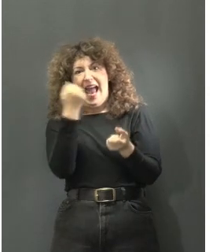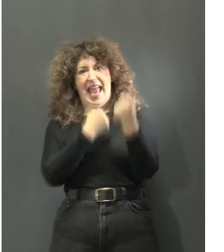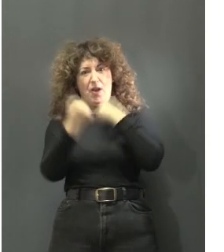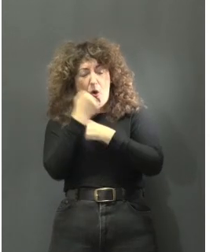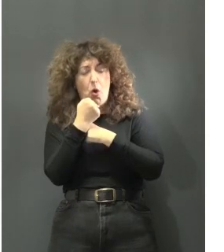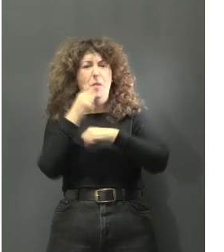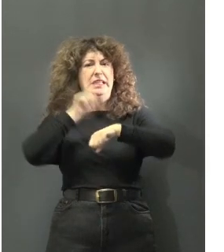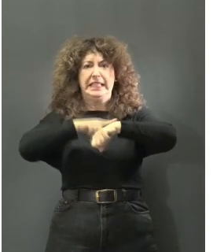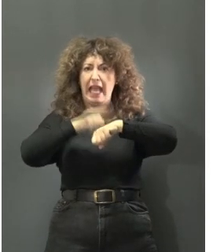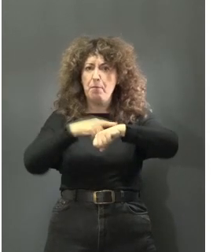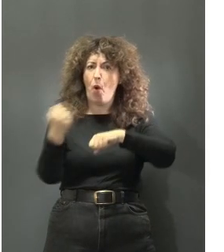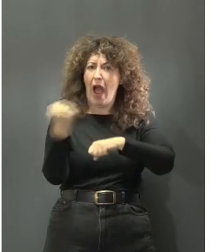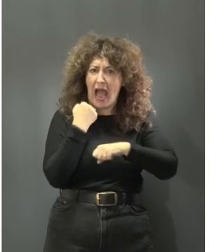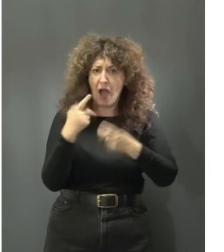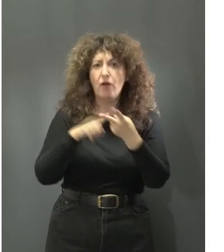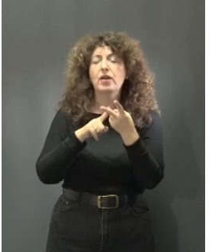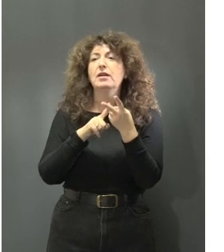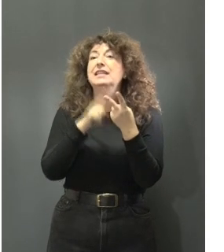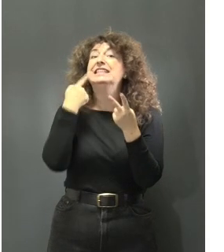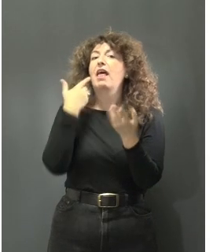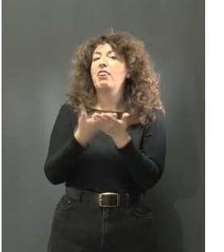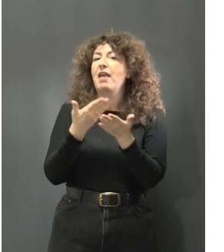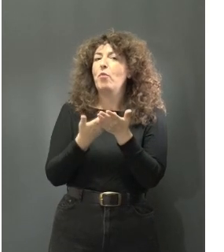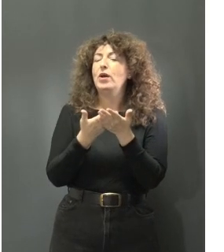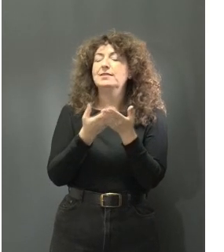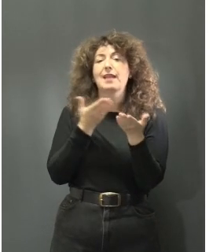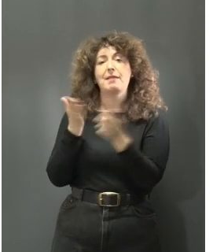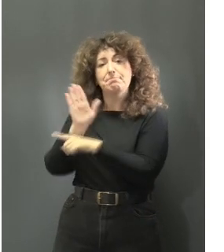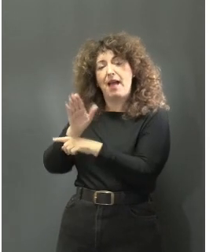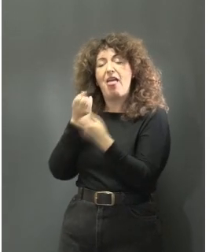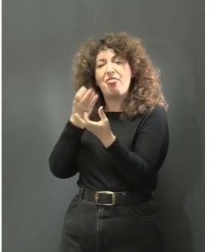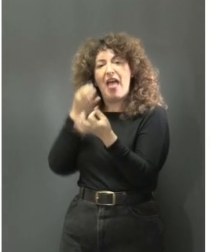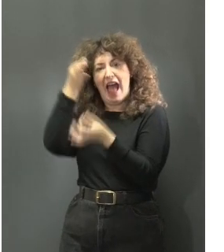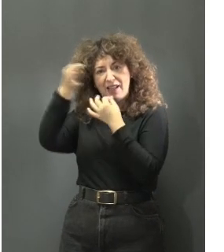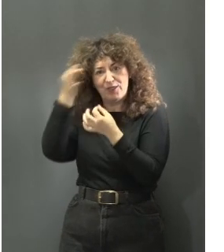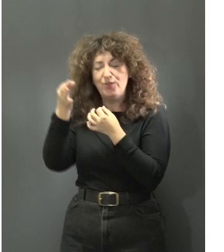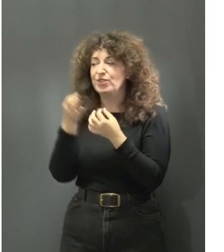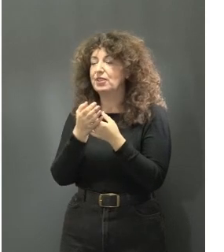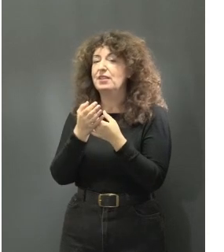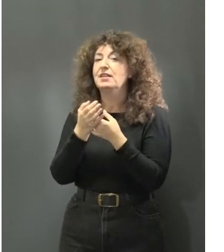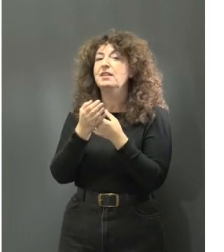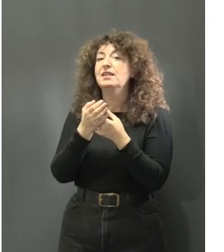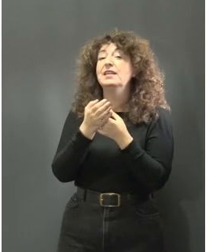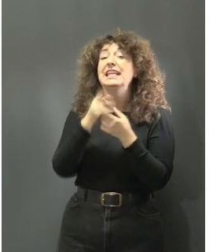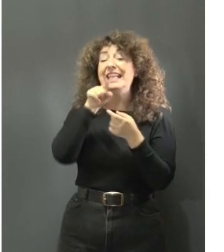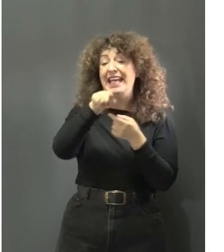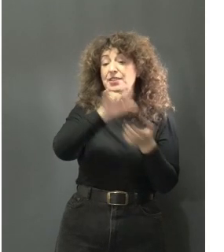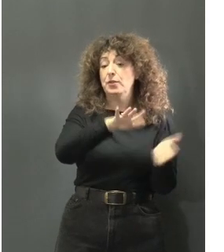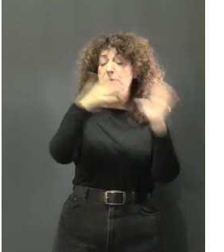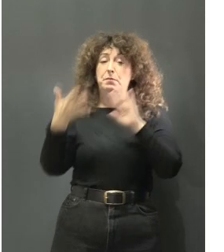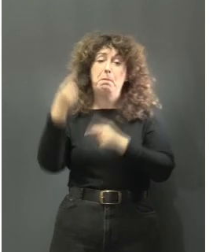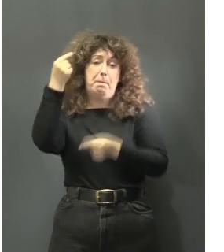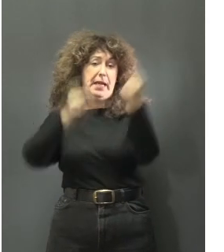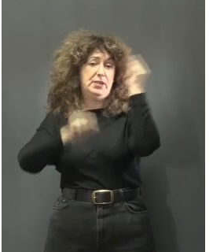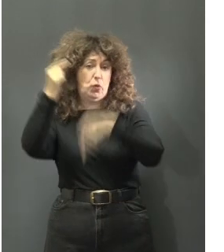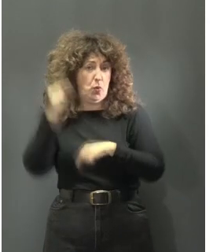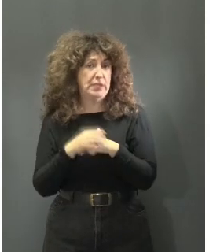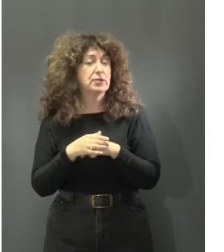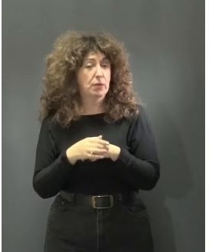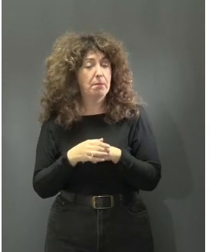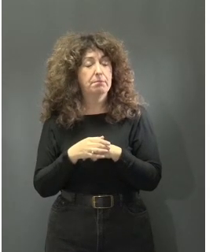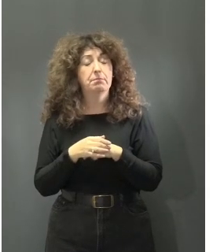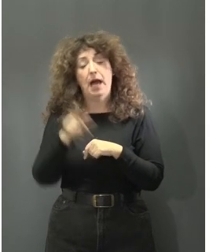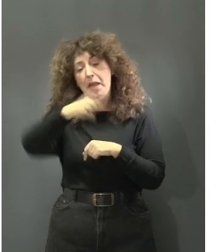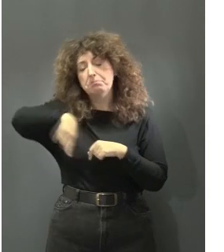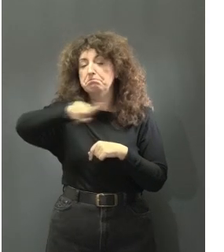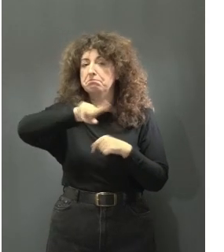en tiempo si se demostrara con datos que luego se reflejarán en presupuestos para poder hacer la